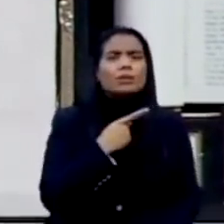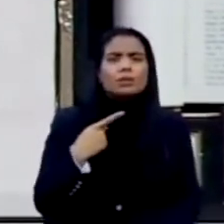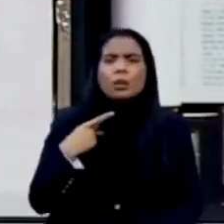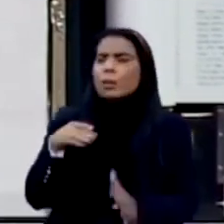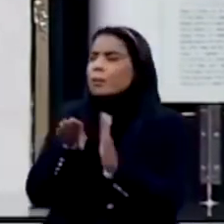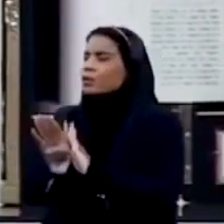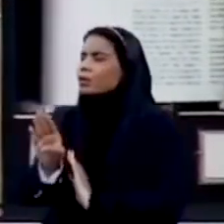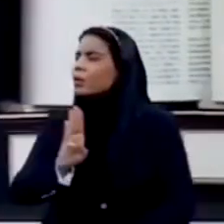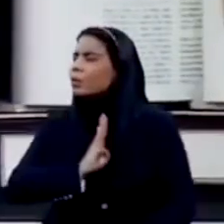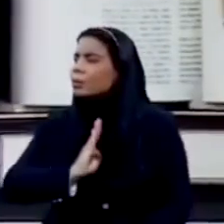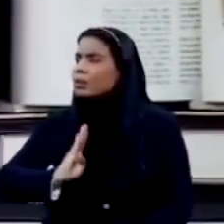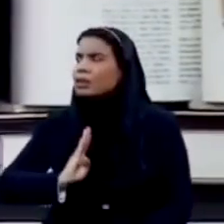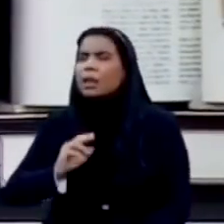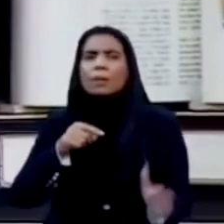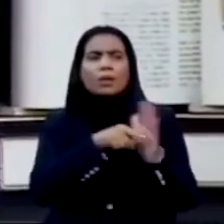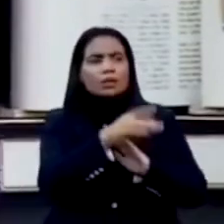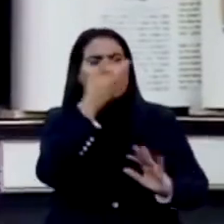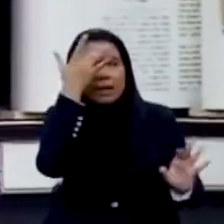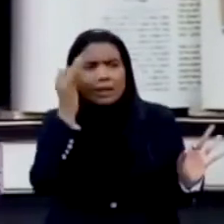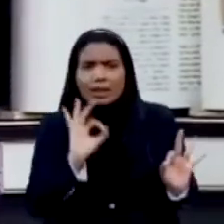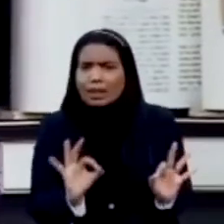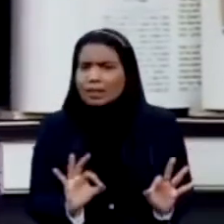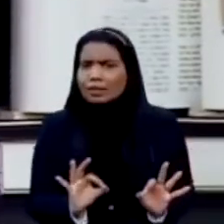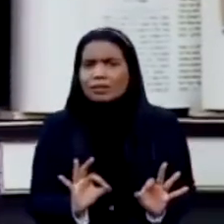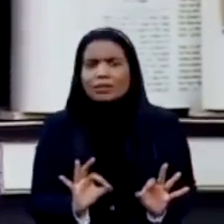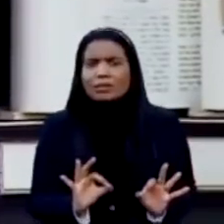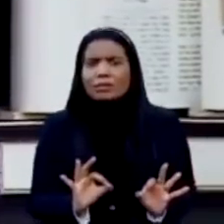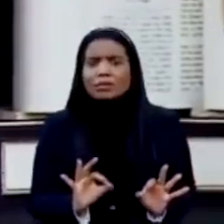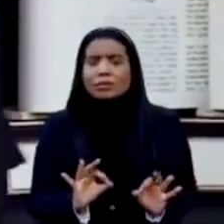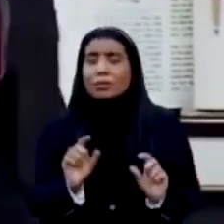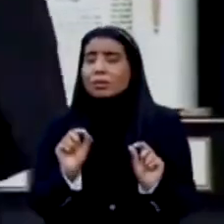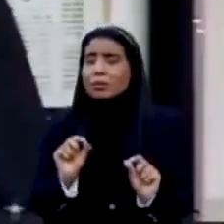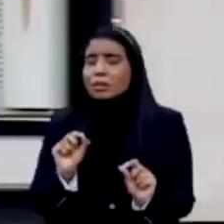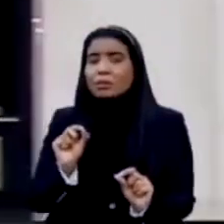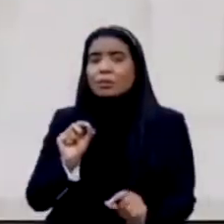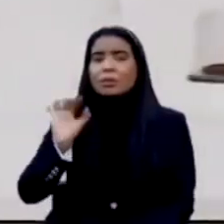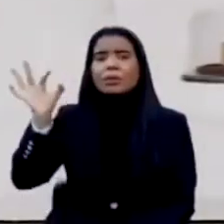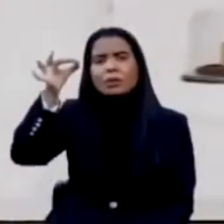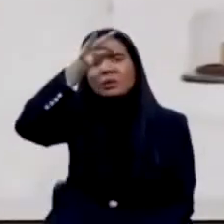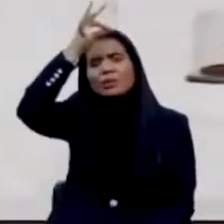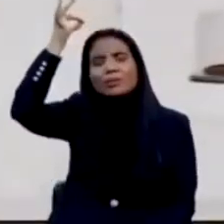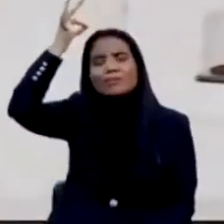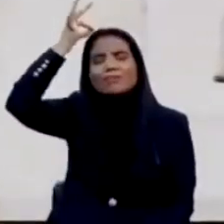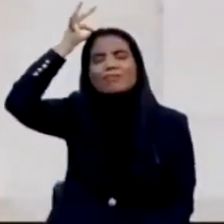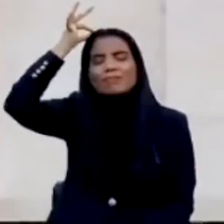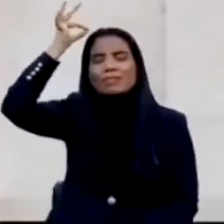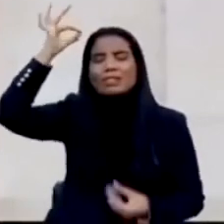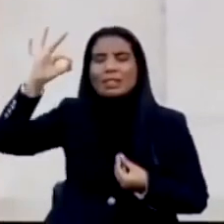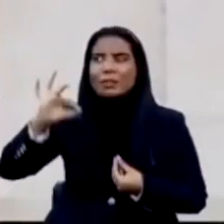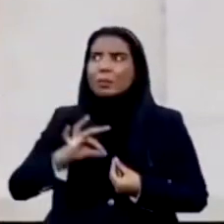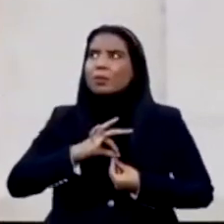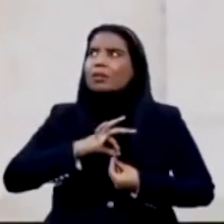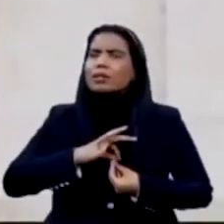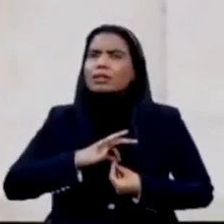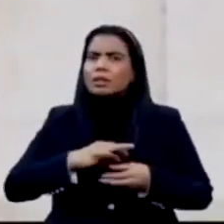ni al marido ella le consultó fue el espíritu santo que colocó esa certeza